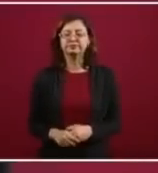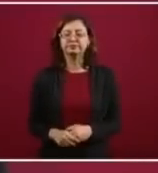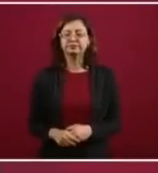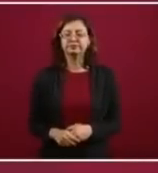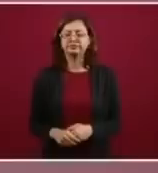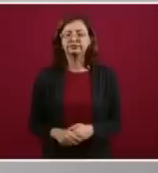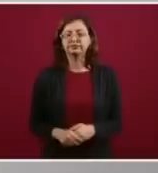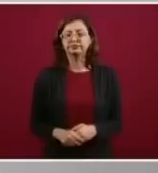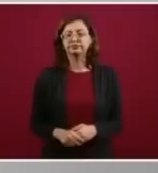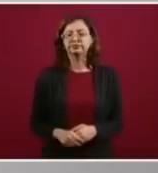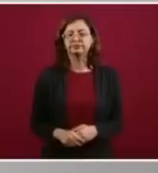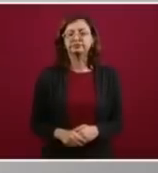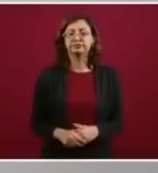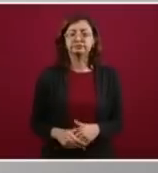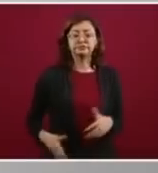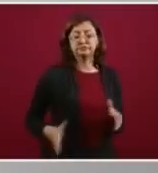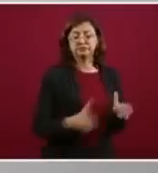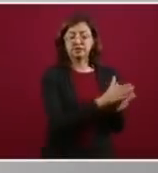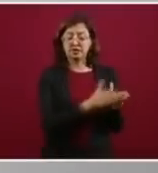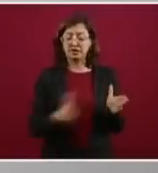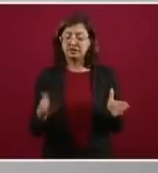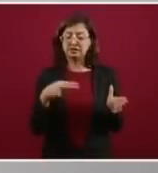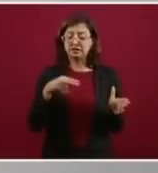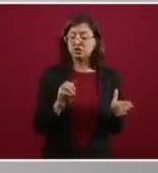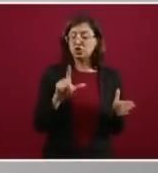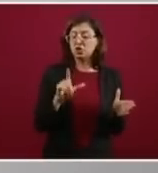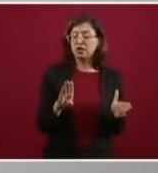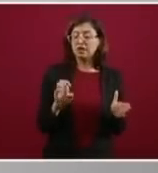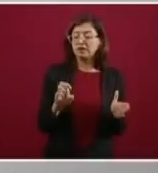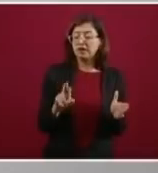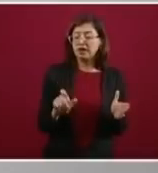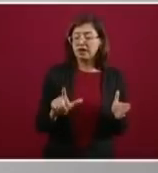y el modelo neoliberal era